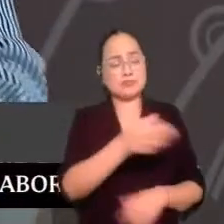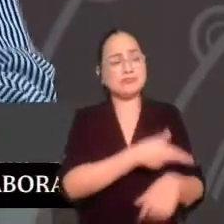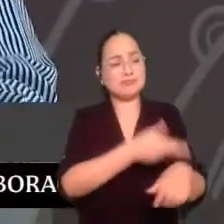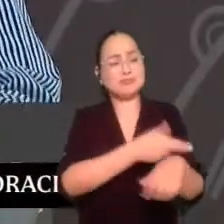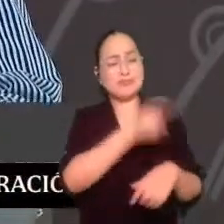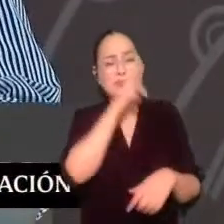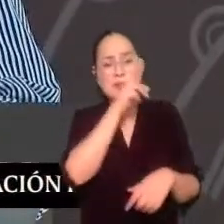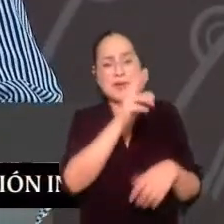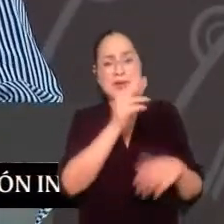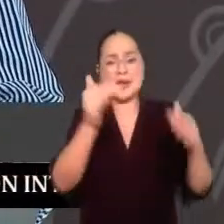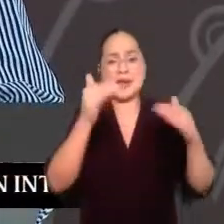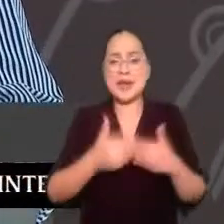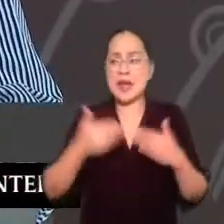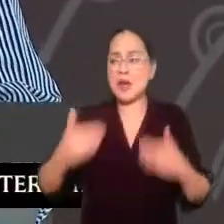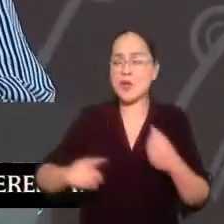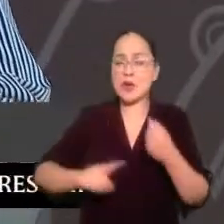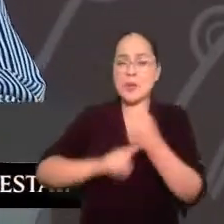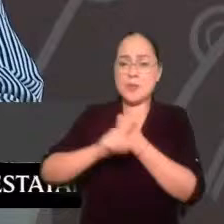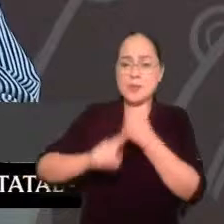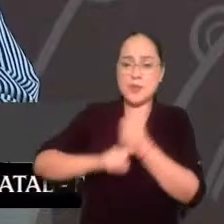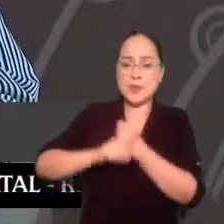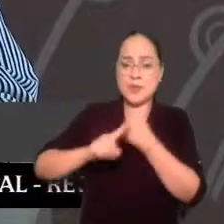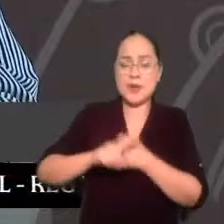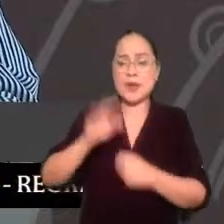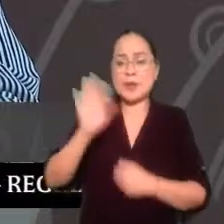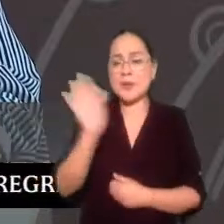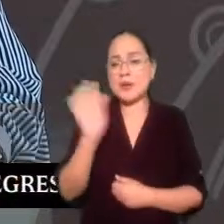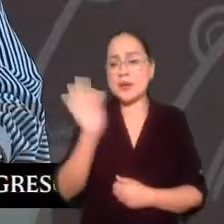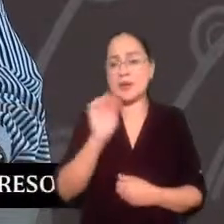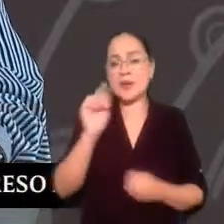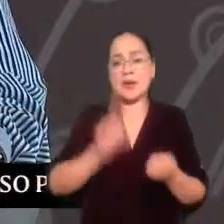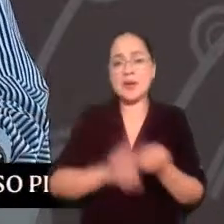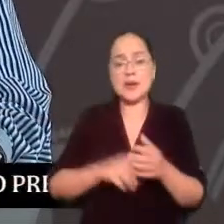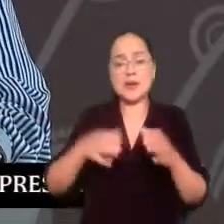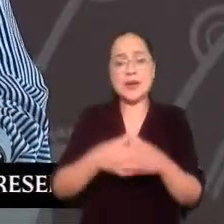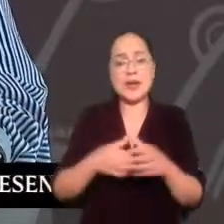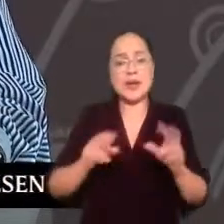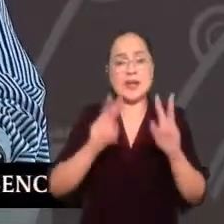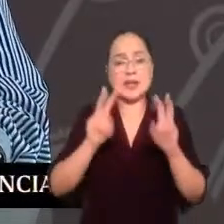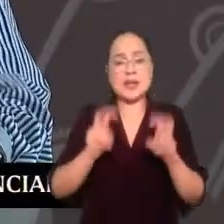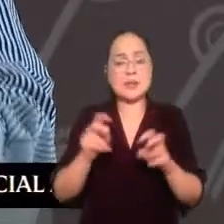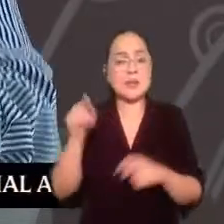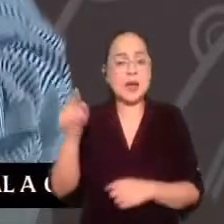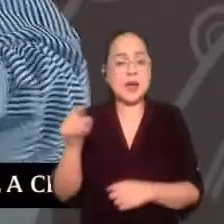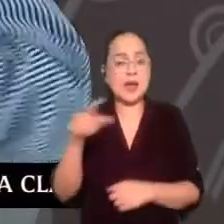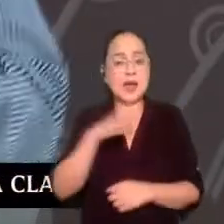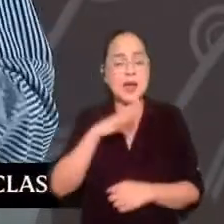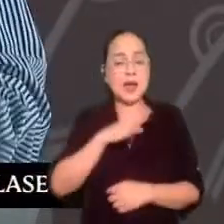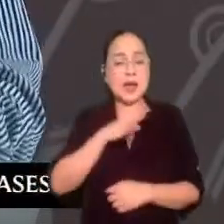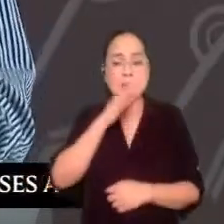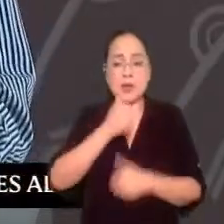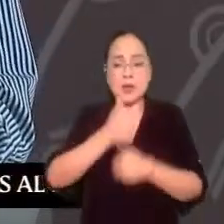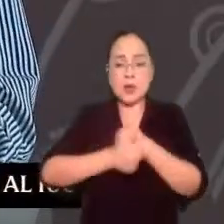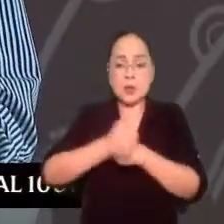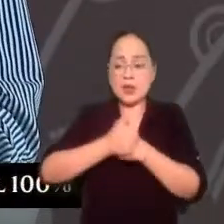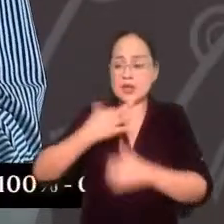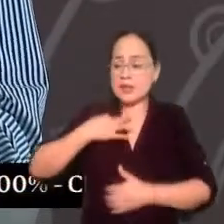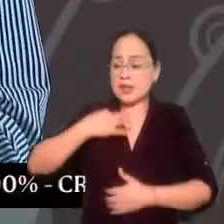un problema de que un administrativo no lo dejaron concursar o eso. Esos son